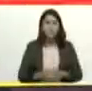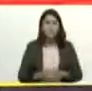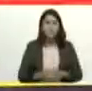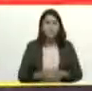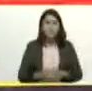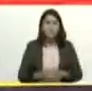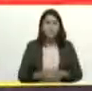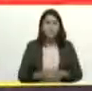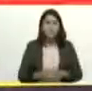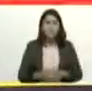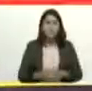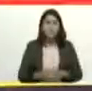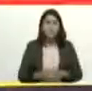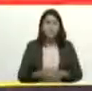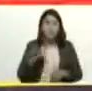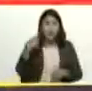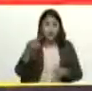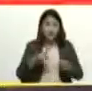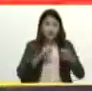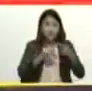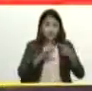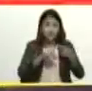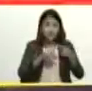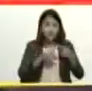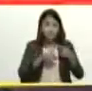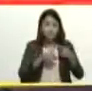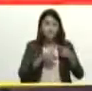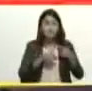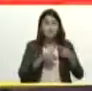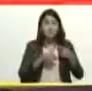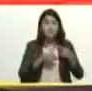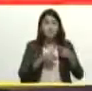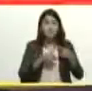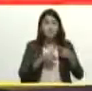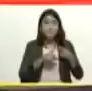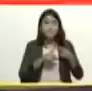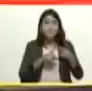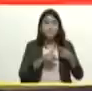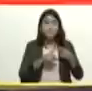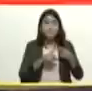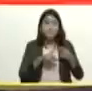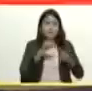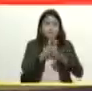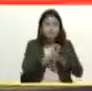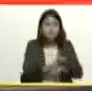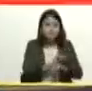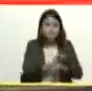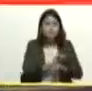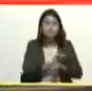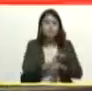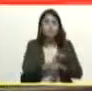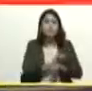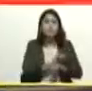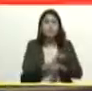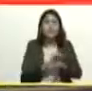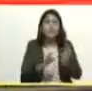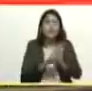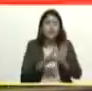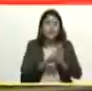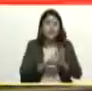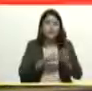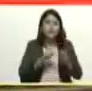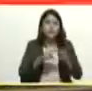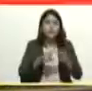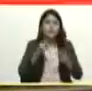tenía tres aristas fundamentales. El hacinamiento en los centros penitenciarios, el sistema legislativo, pero también el sistema